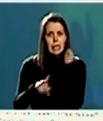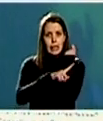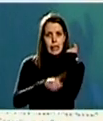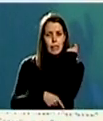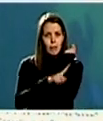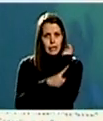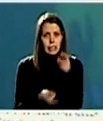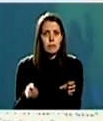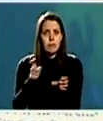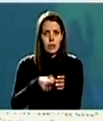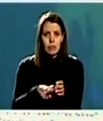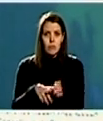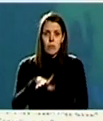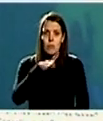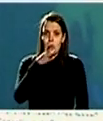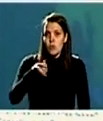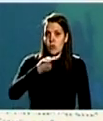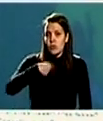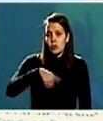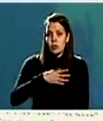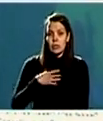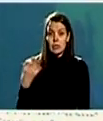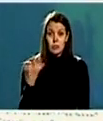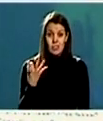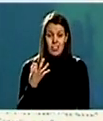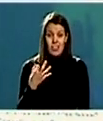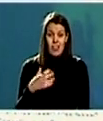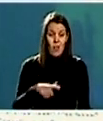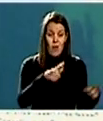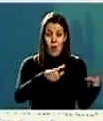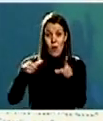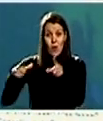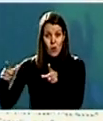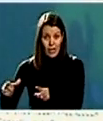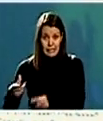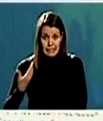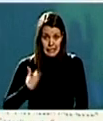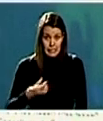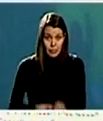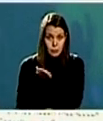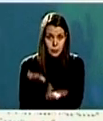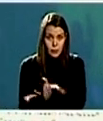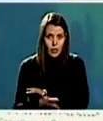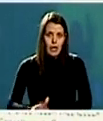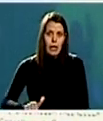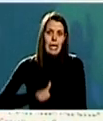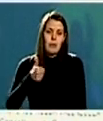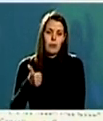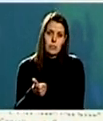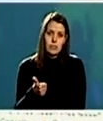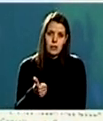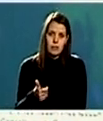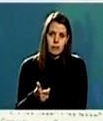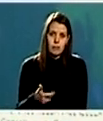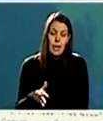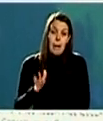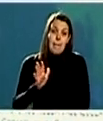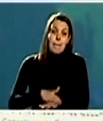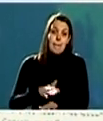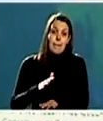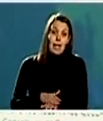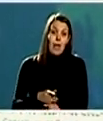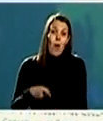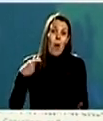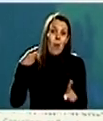suposto que faremos porqueo que se trata de aprovechar as instala que se están disponibles para ya digo